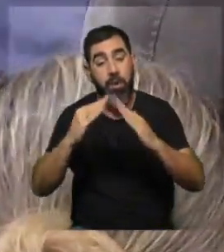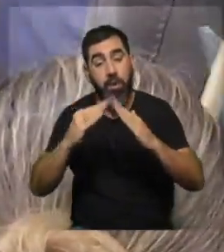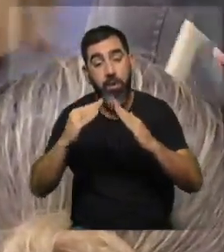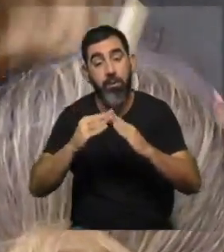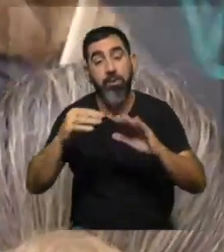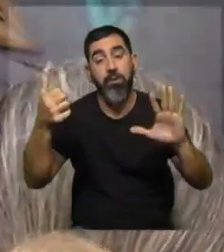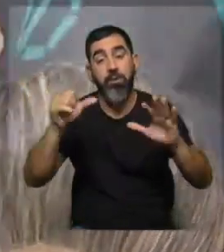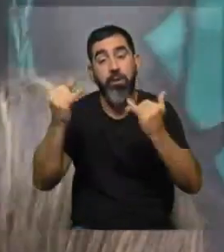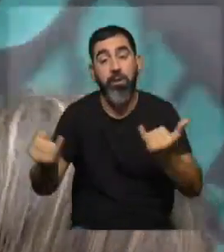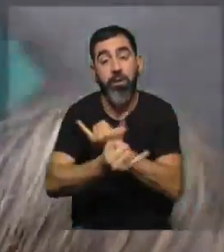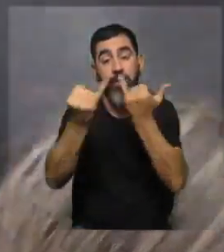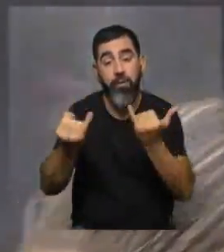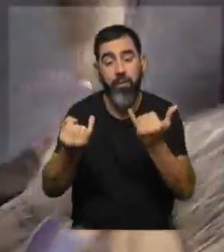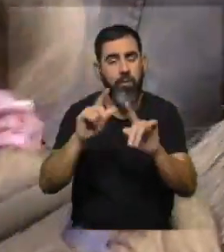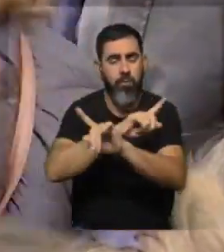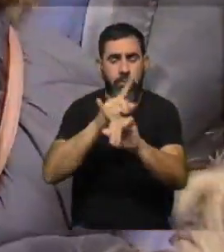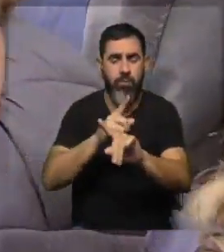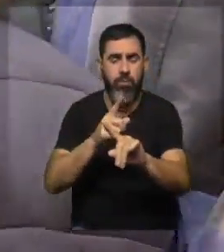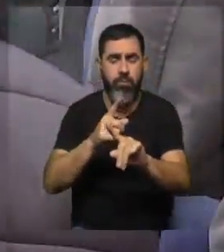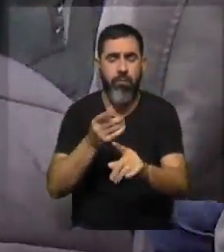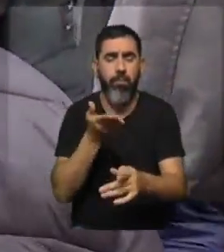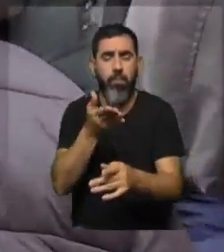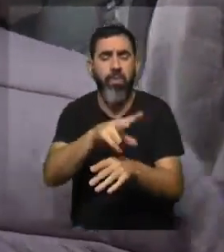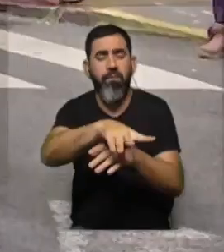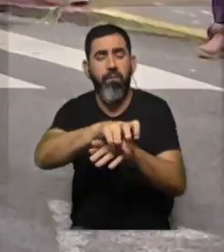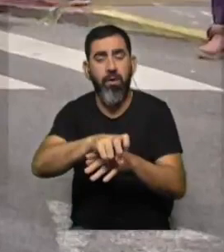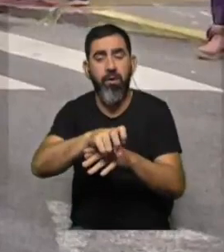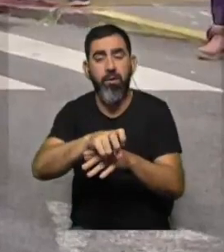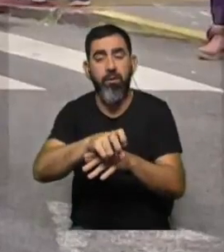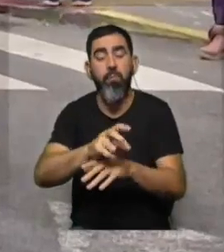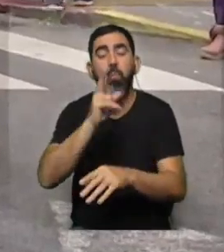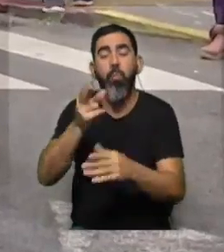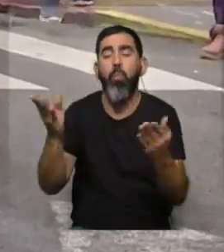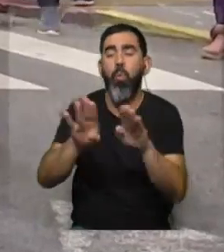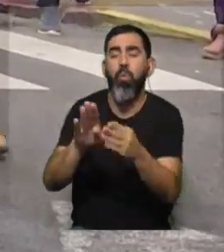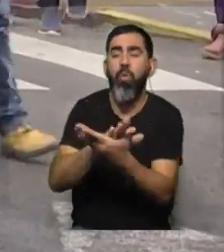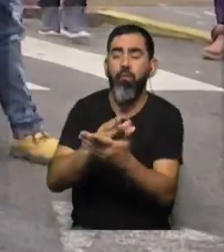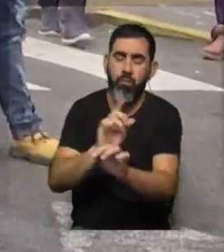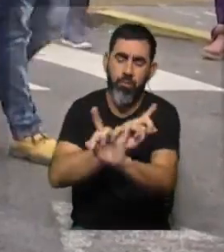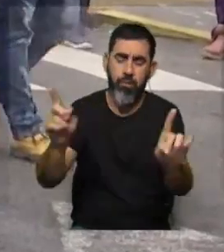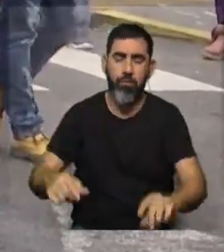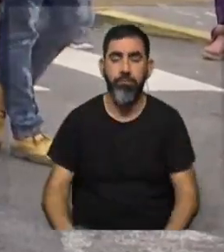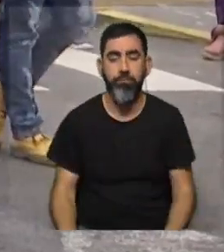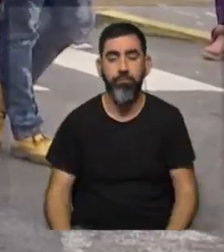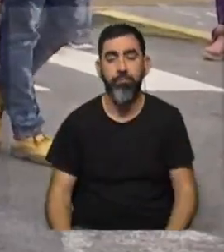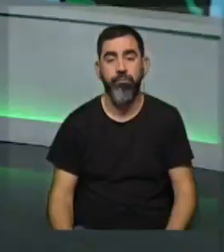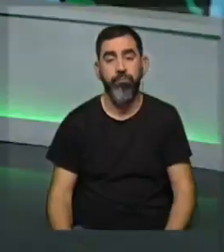por 60 días pero rechazó el pedido de la Fiscalía de disponer el cierre de Frontera